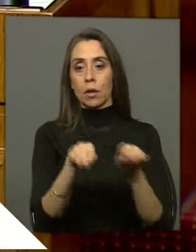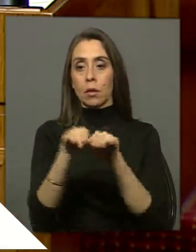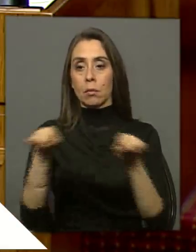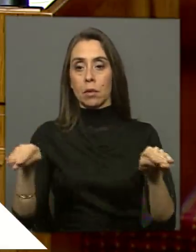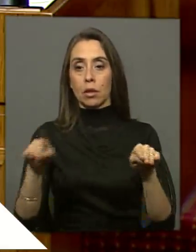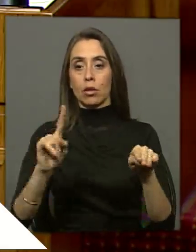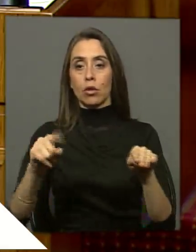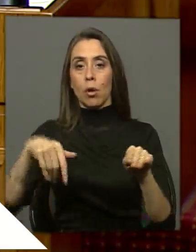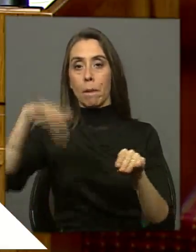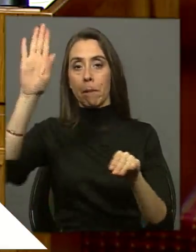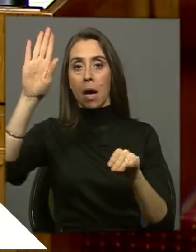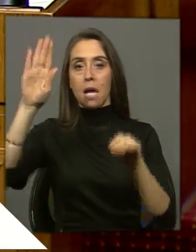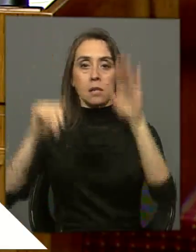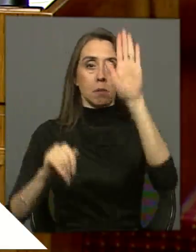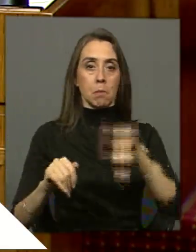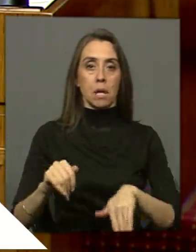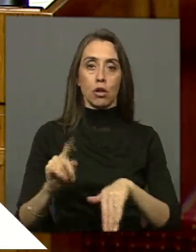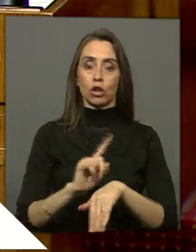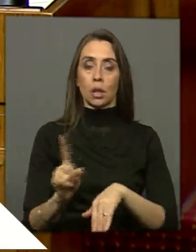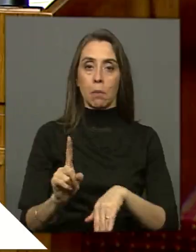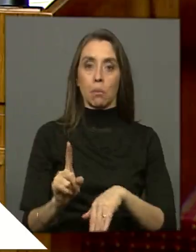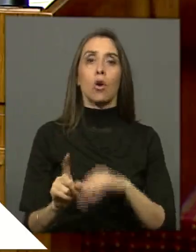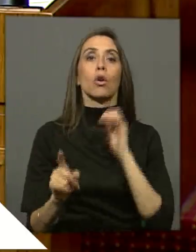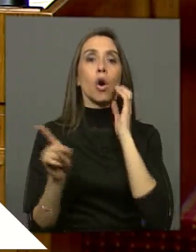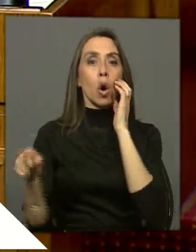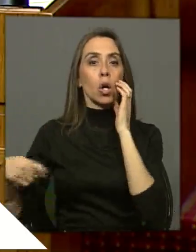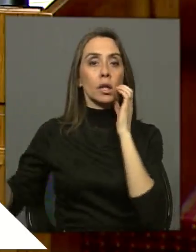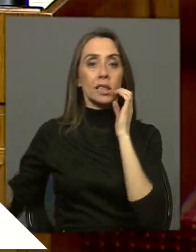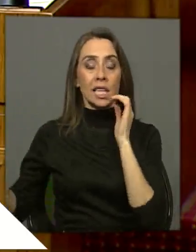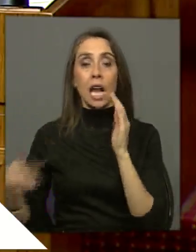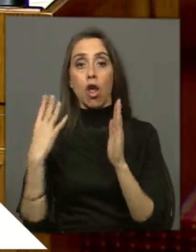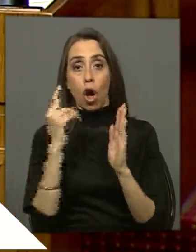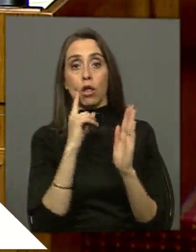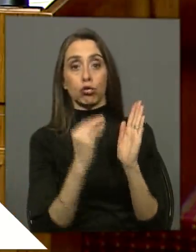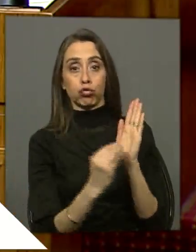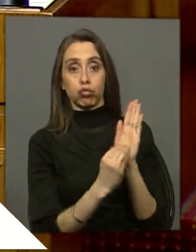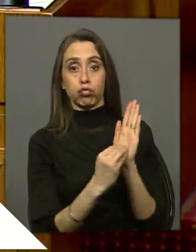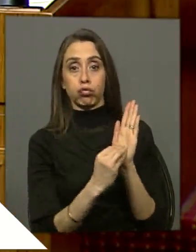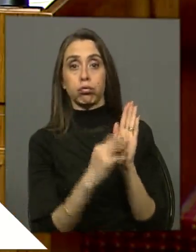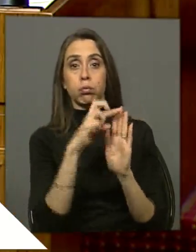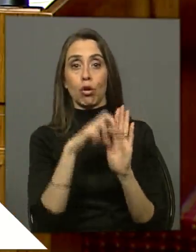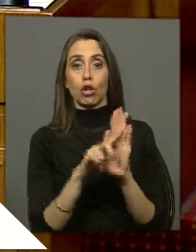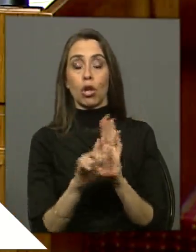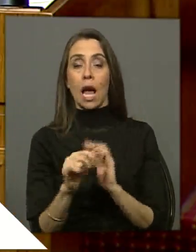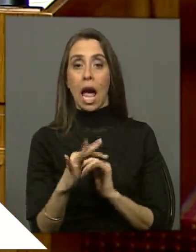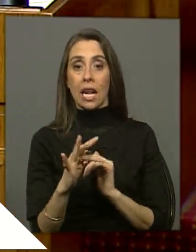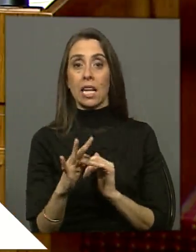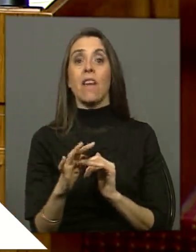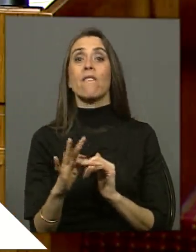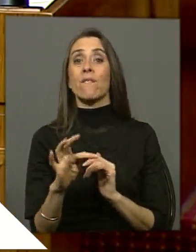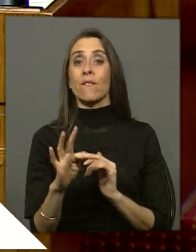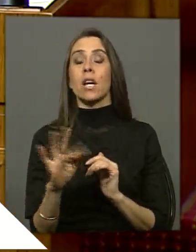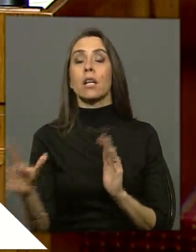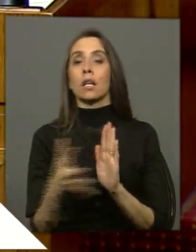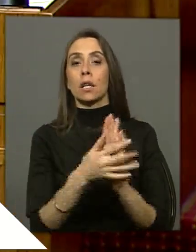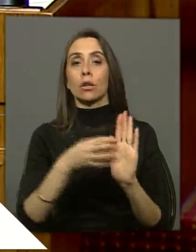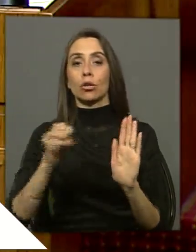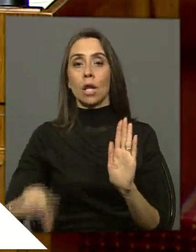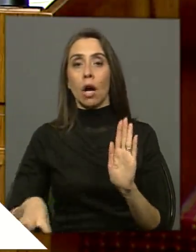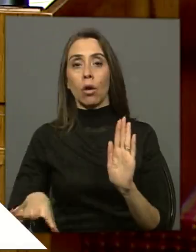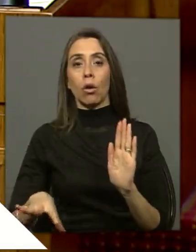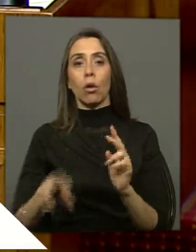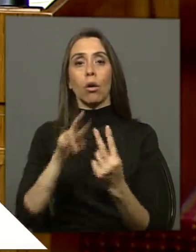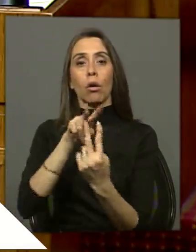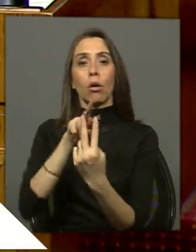ni menos. Sacarlos, como lo hizo el Senado del proyecto ley de ANEF, involucra dos alternativas.